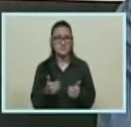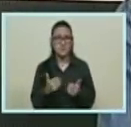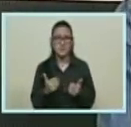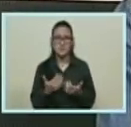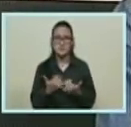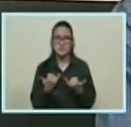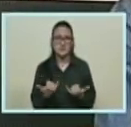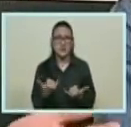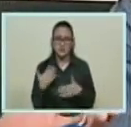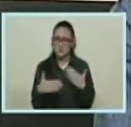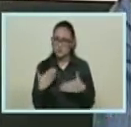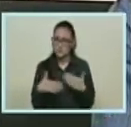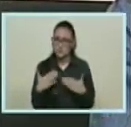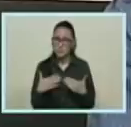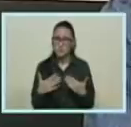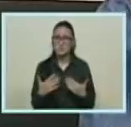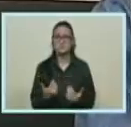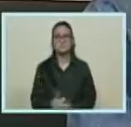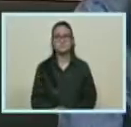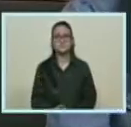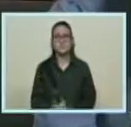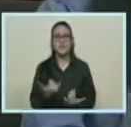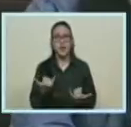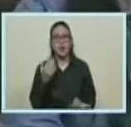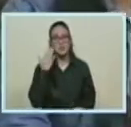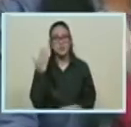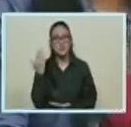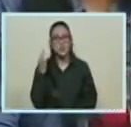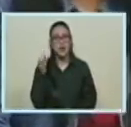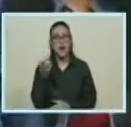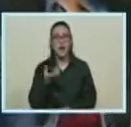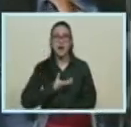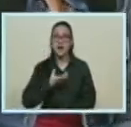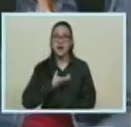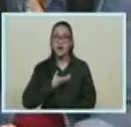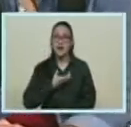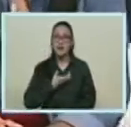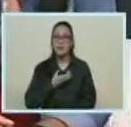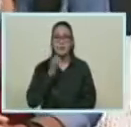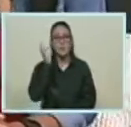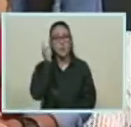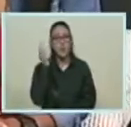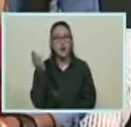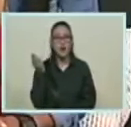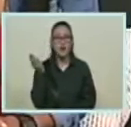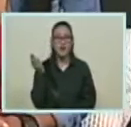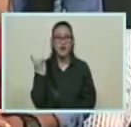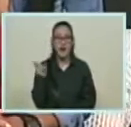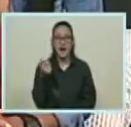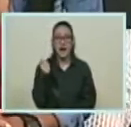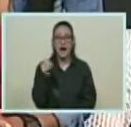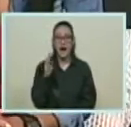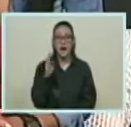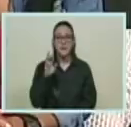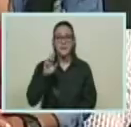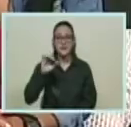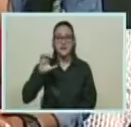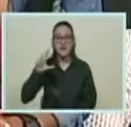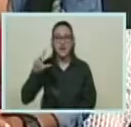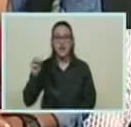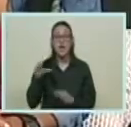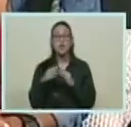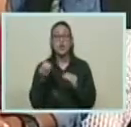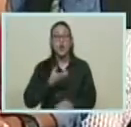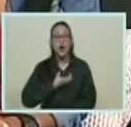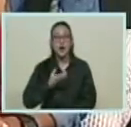levantando su producción. Aquí me encuentro con Gabriela, la nueva alcaldesa, pero también están conmigo todos los alcaldes de los valles del